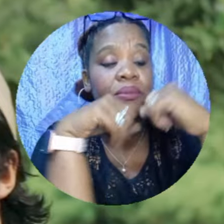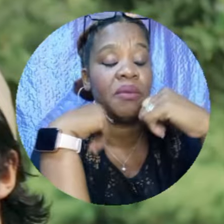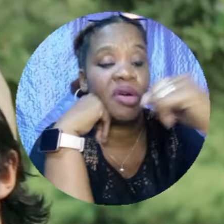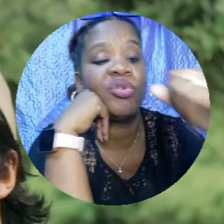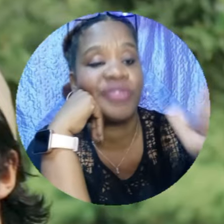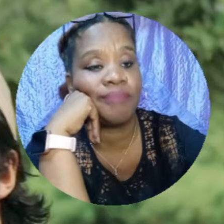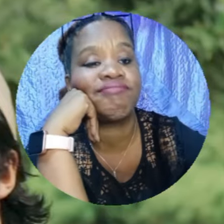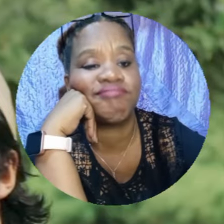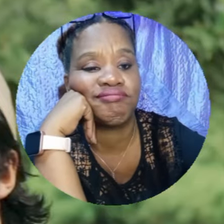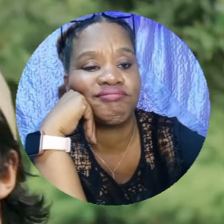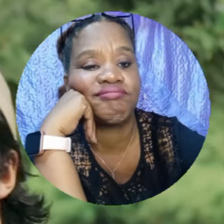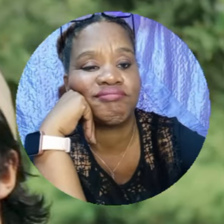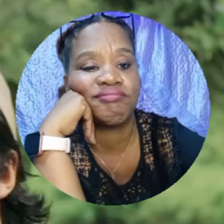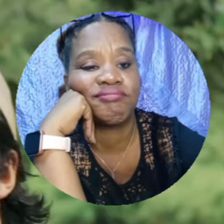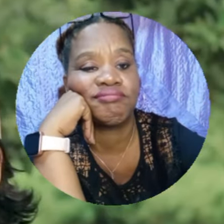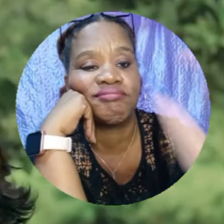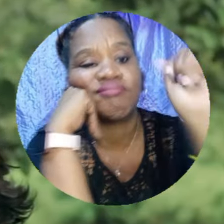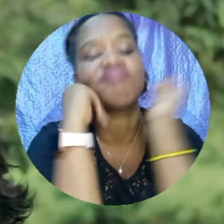también me gusta.